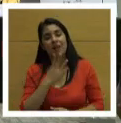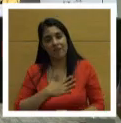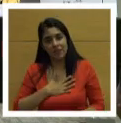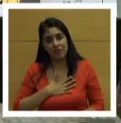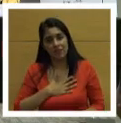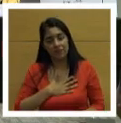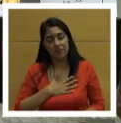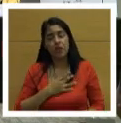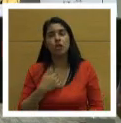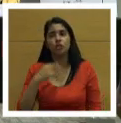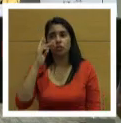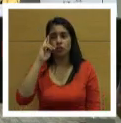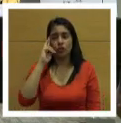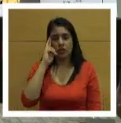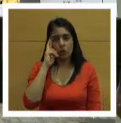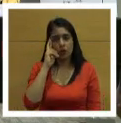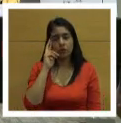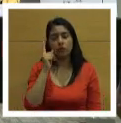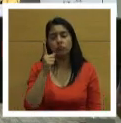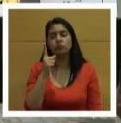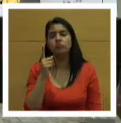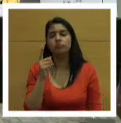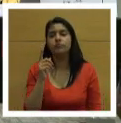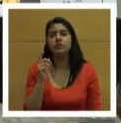caso que me tocó litigar en Osorno,